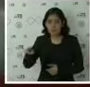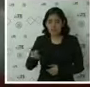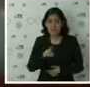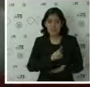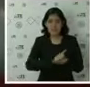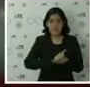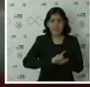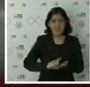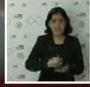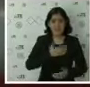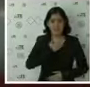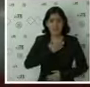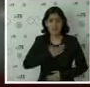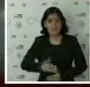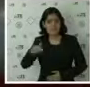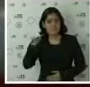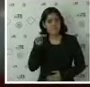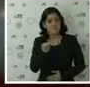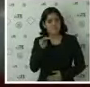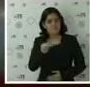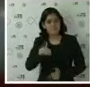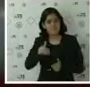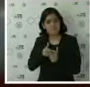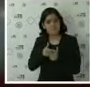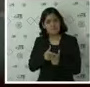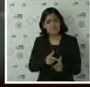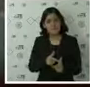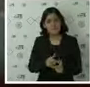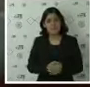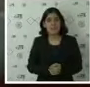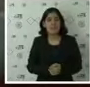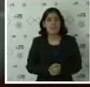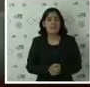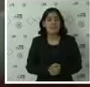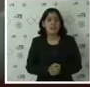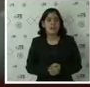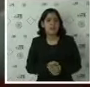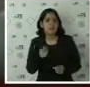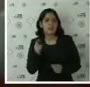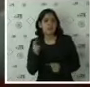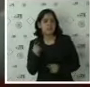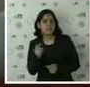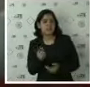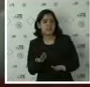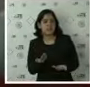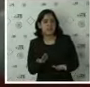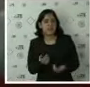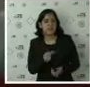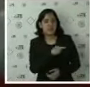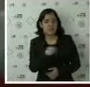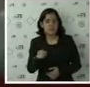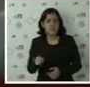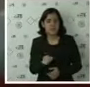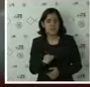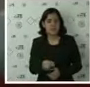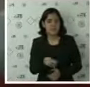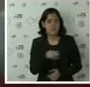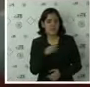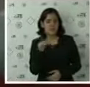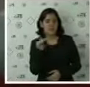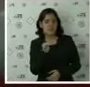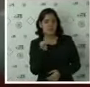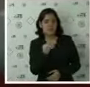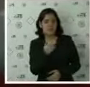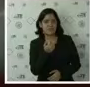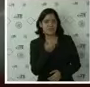exigir justicia. La que ya no va a permitir que se le diga puto a un amigo o a un compañero por ser homosexual. El que ya no va a